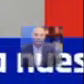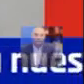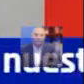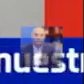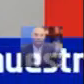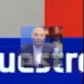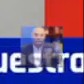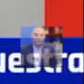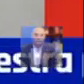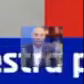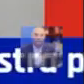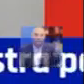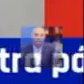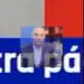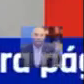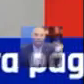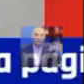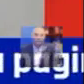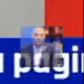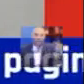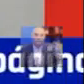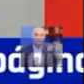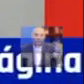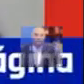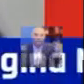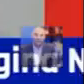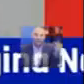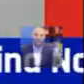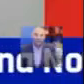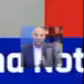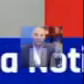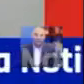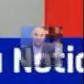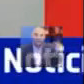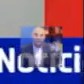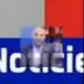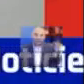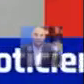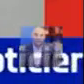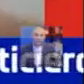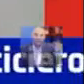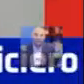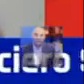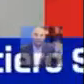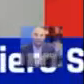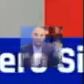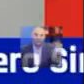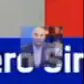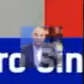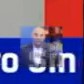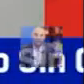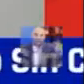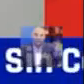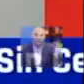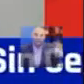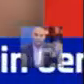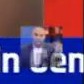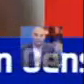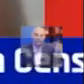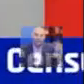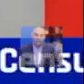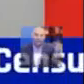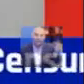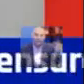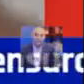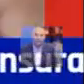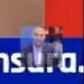estos faranduleros de los cuales estuvimos hablando ayer, porque están en el ojo del huracán. Hubo cantantes como Juan Gabriel, el